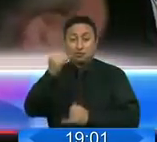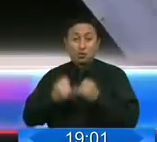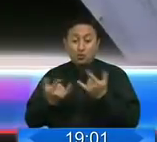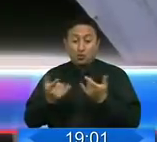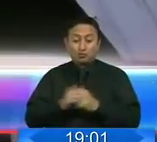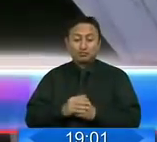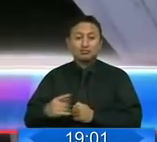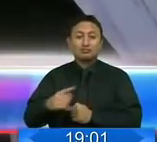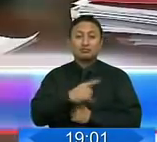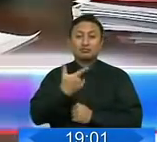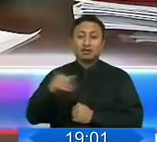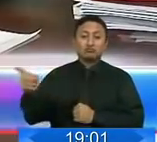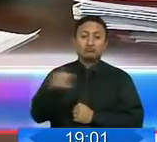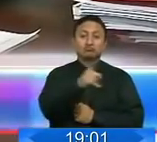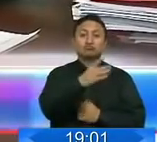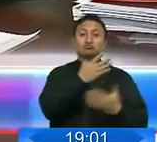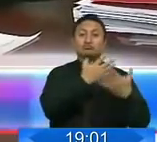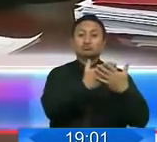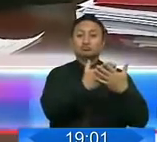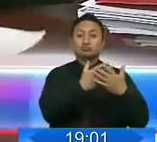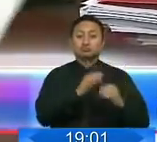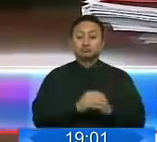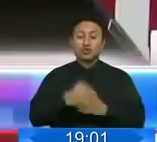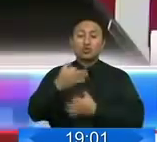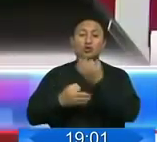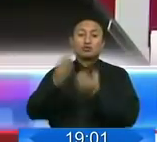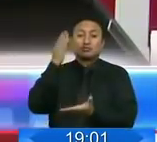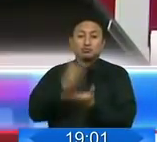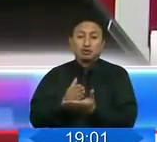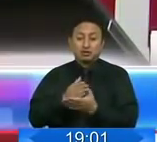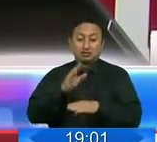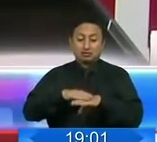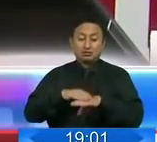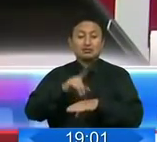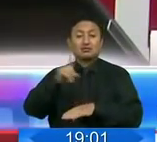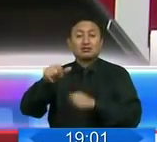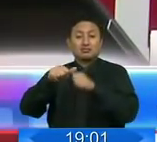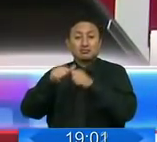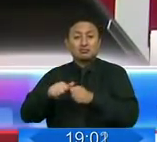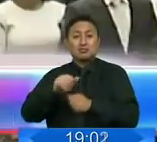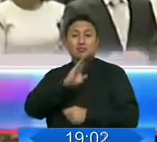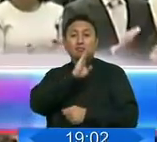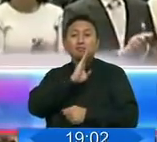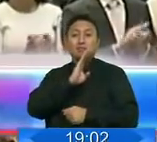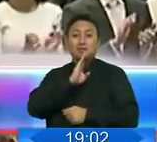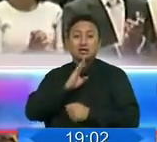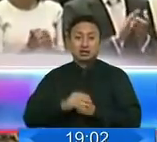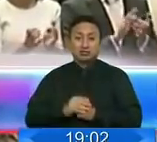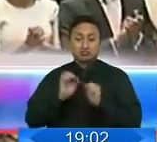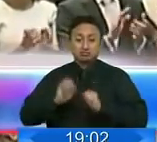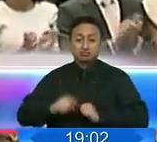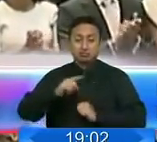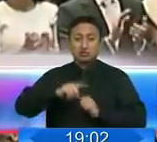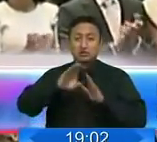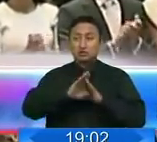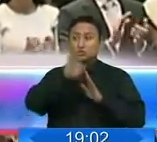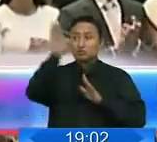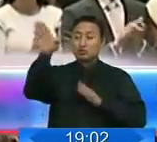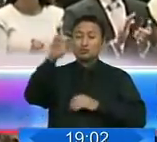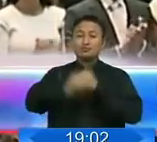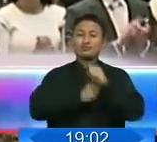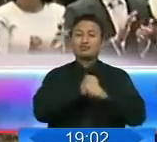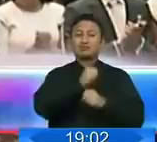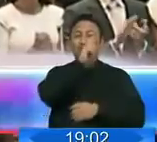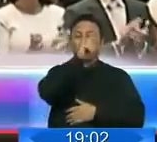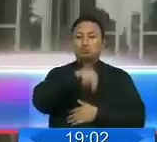orden de prisión y su juicio está suspendido, pues permanece en Bélgica, donde se trasladó luego de dejar el poder en 2017. La